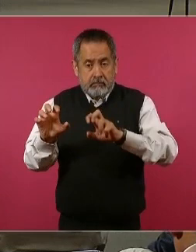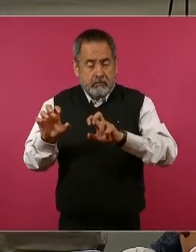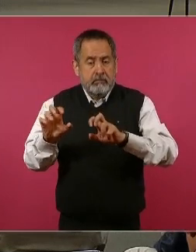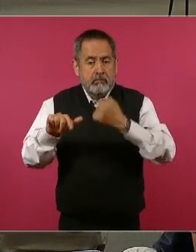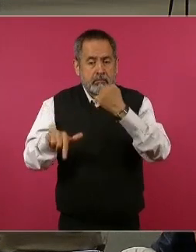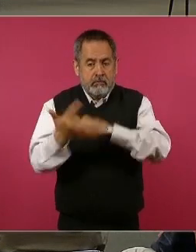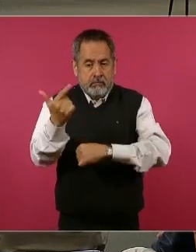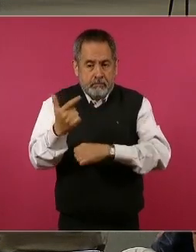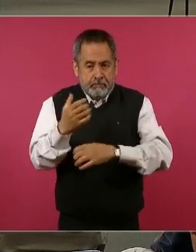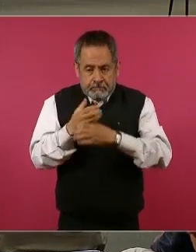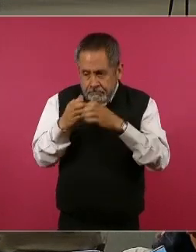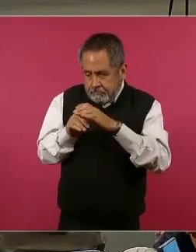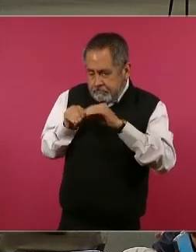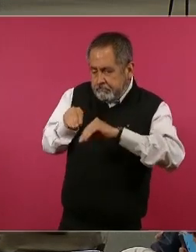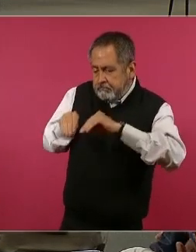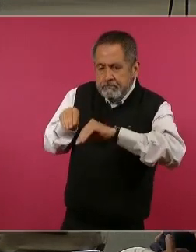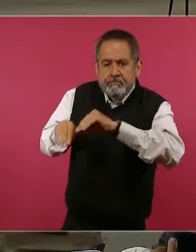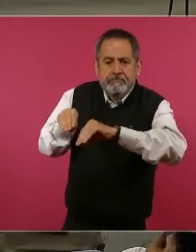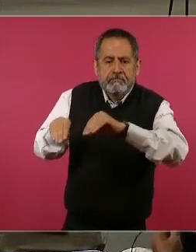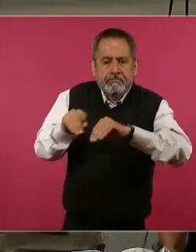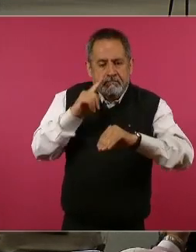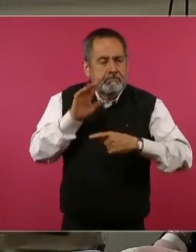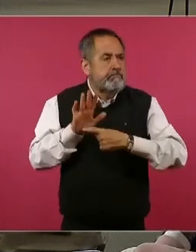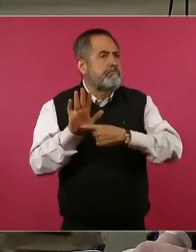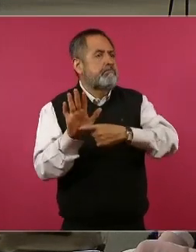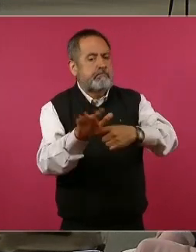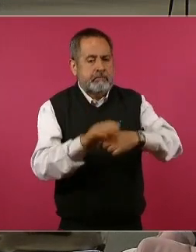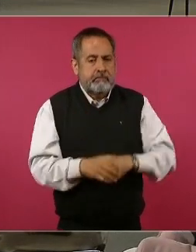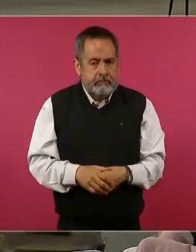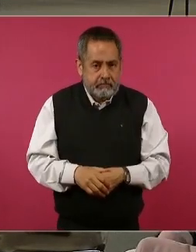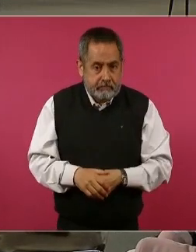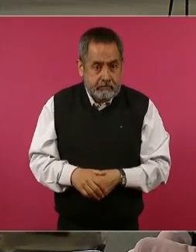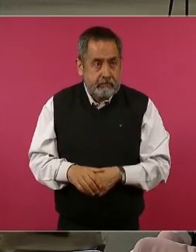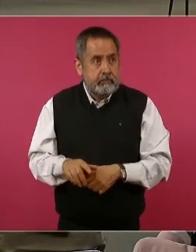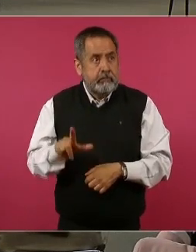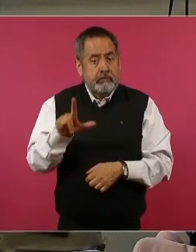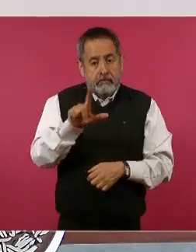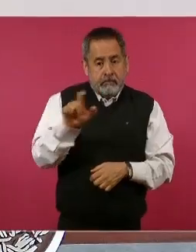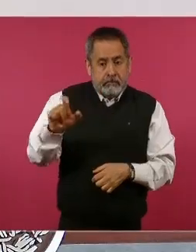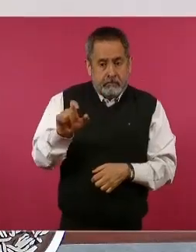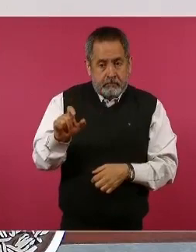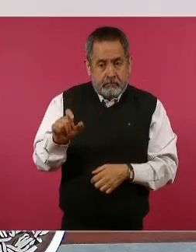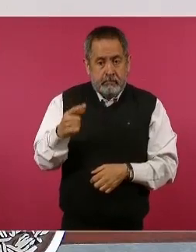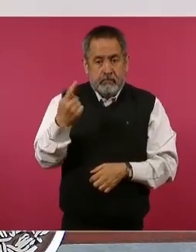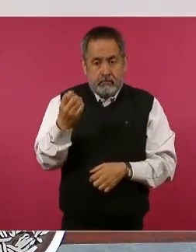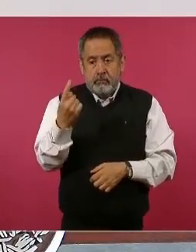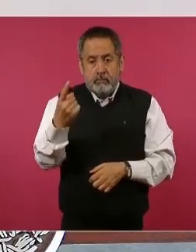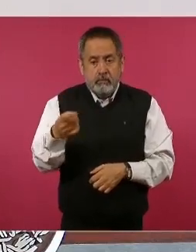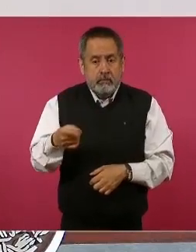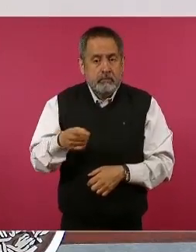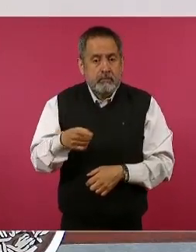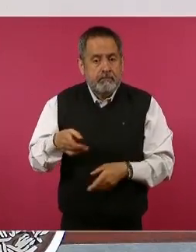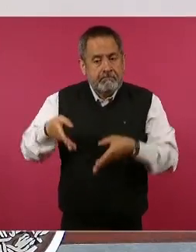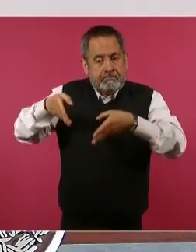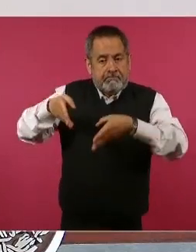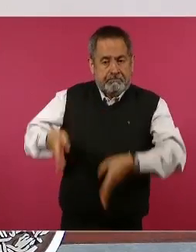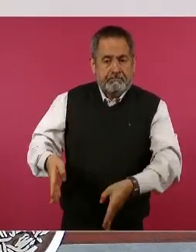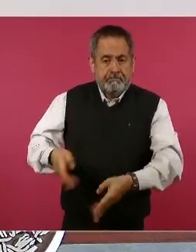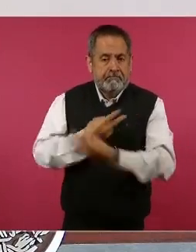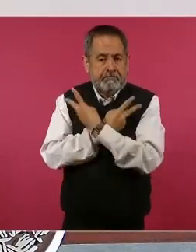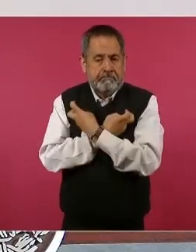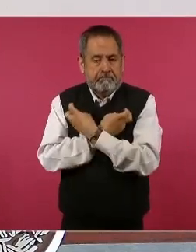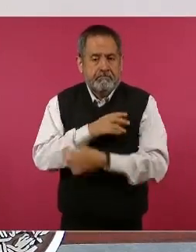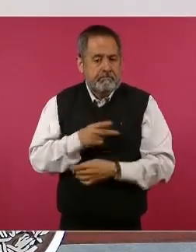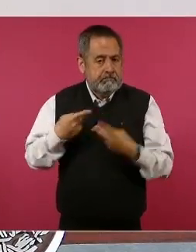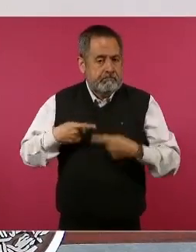1.812 piezas. Hemos recuperado 701 entierros humanos, muchos de